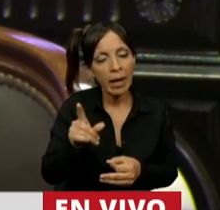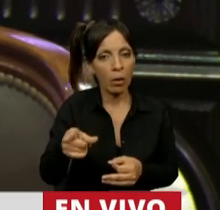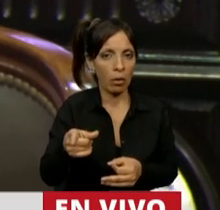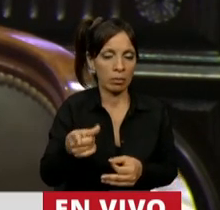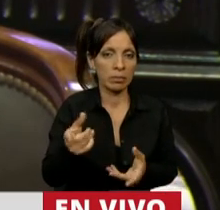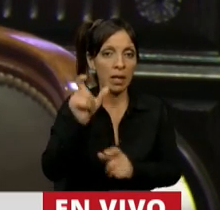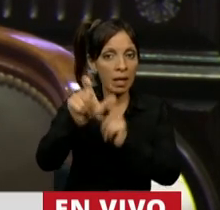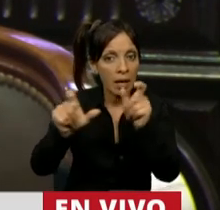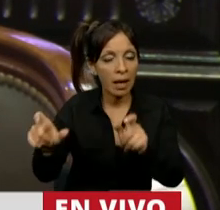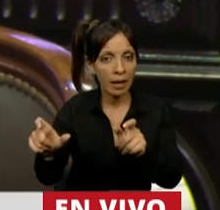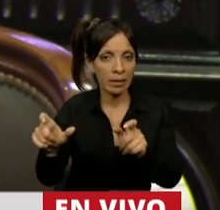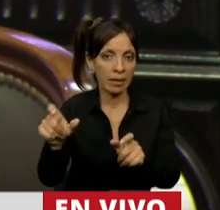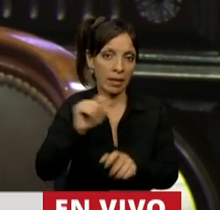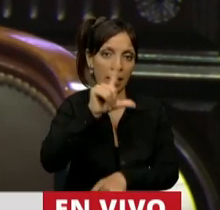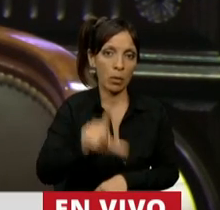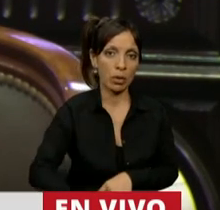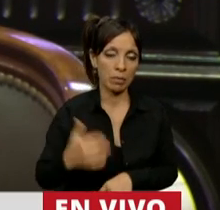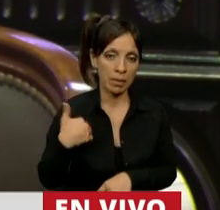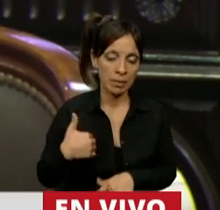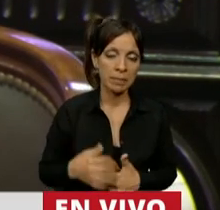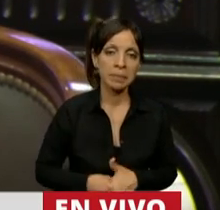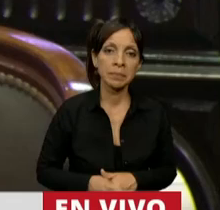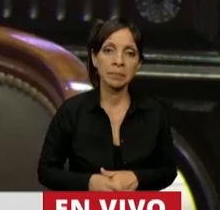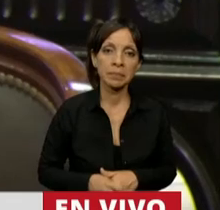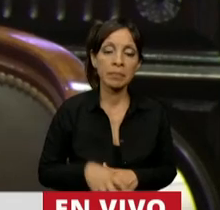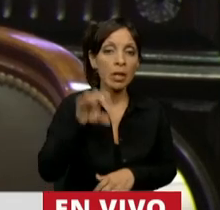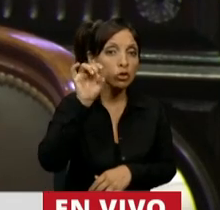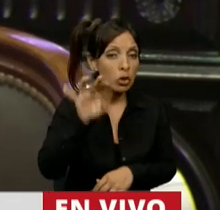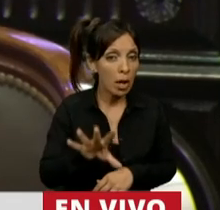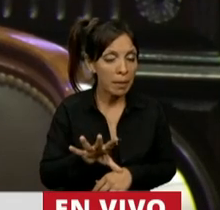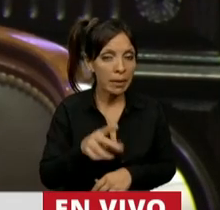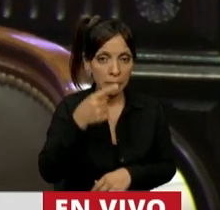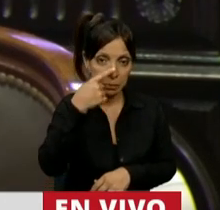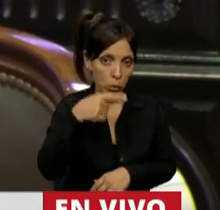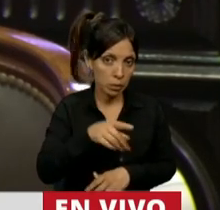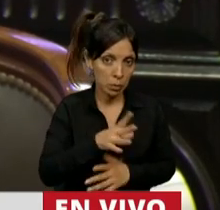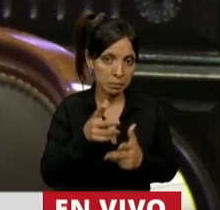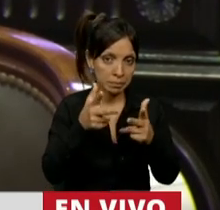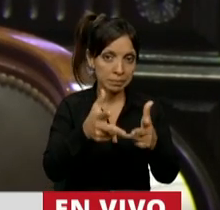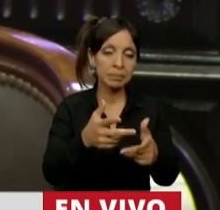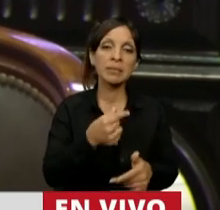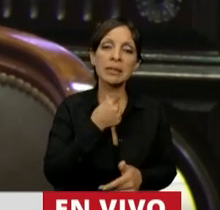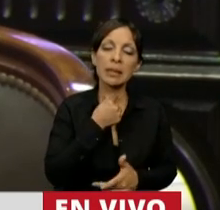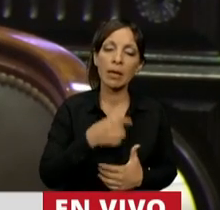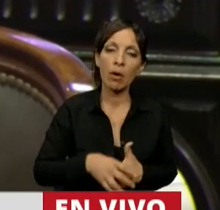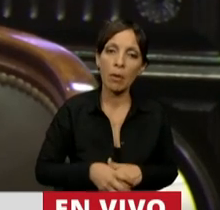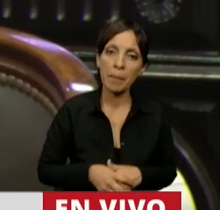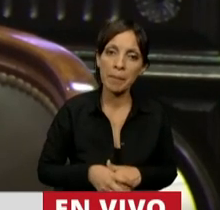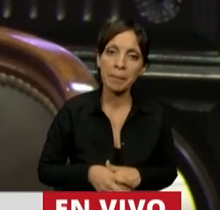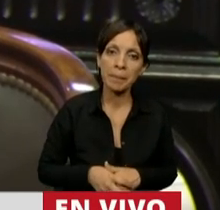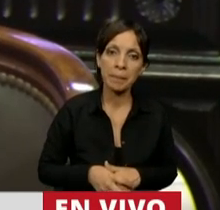de vecinos y vecinas de nuestro país. Solamente para terminar, señor presidente, quiero decirle